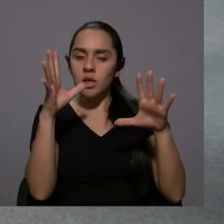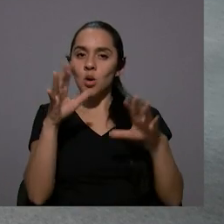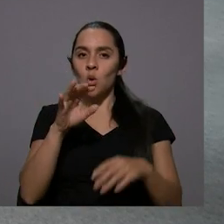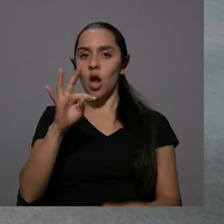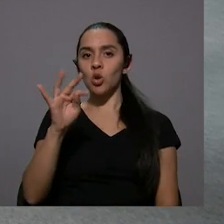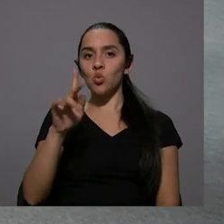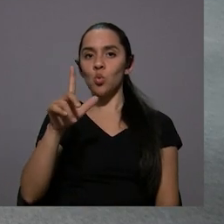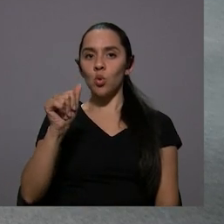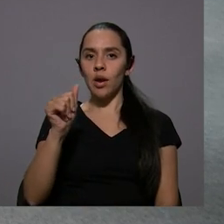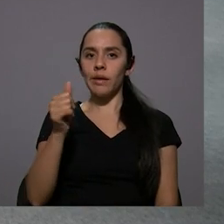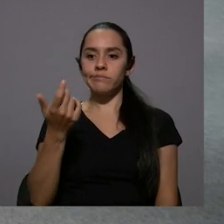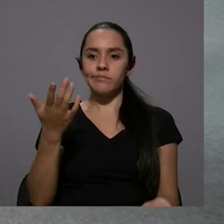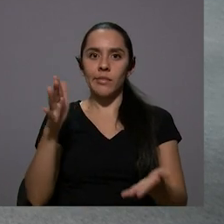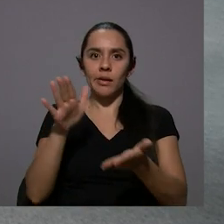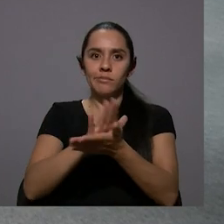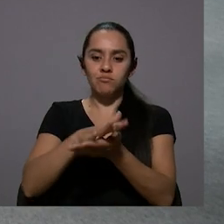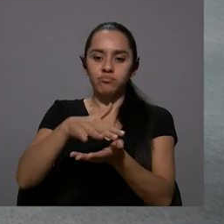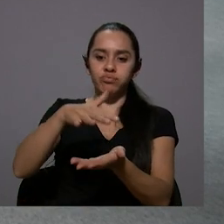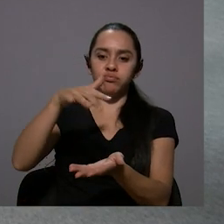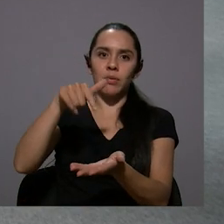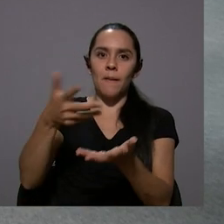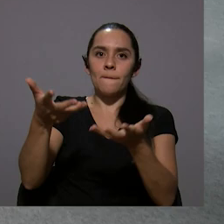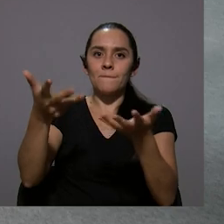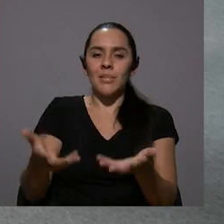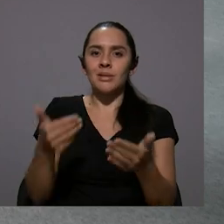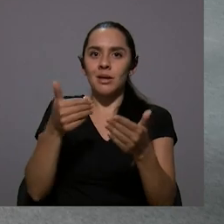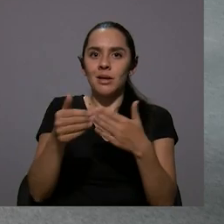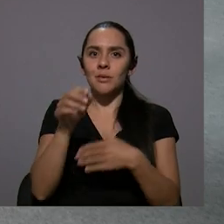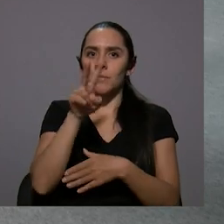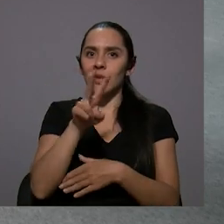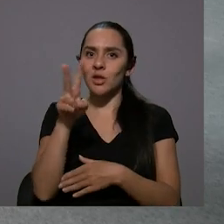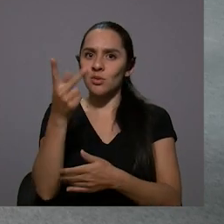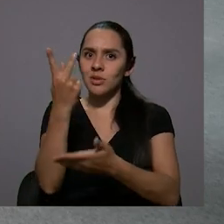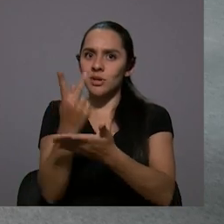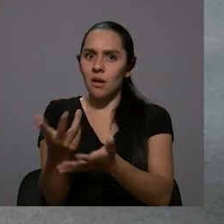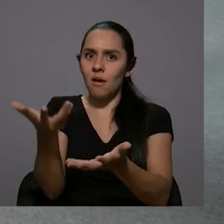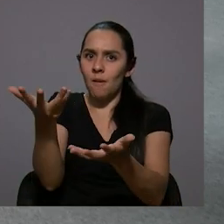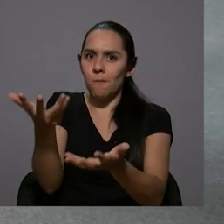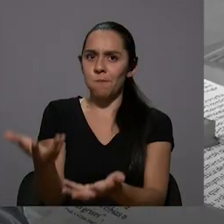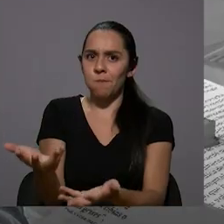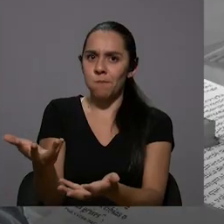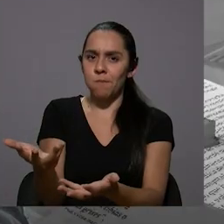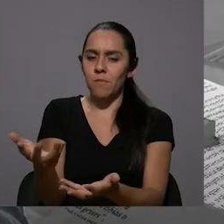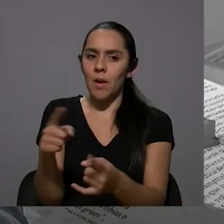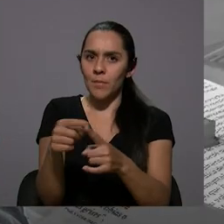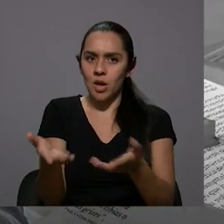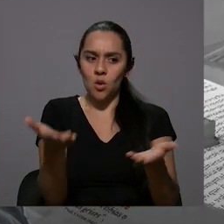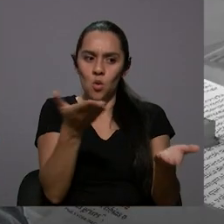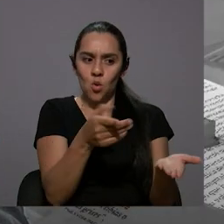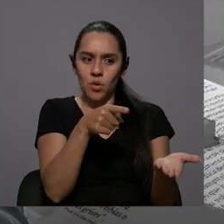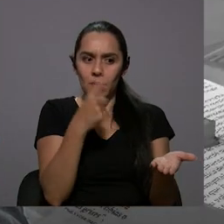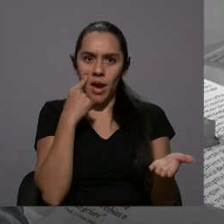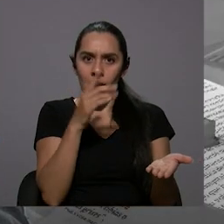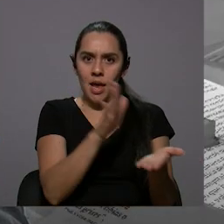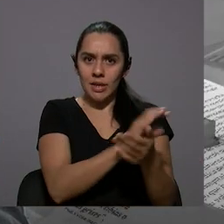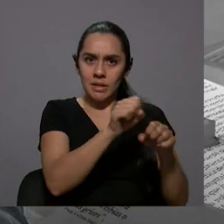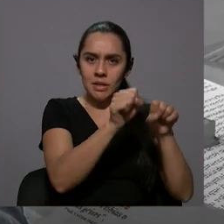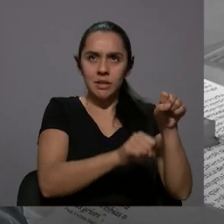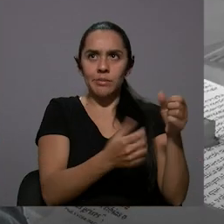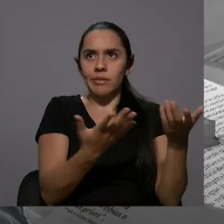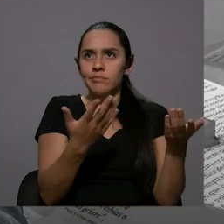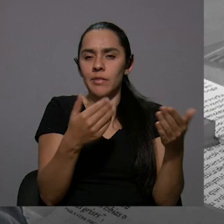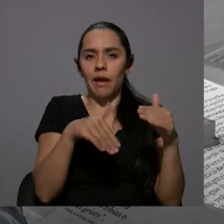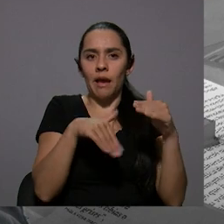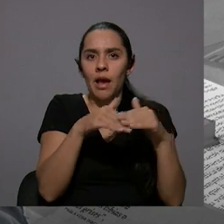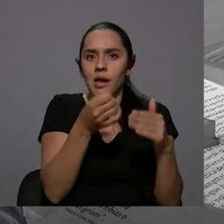una Tula de papeletas tradicionales nos está pesando cerca de 22 kg Uy Qué montón mientras que una Tula de estas nos está llegando